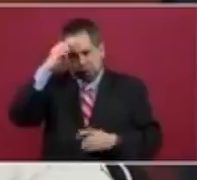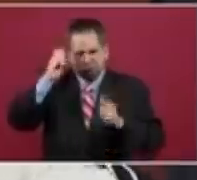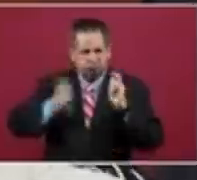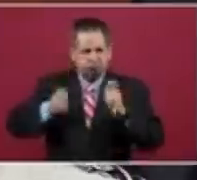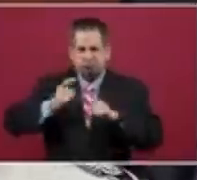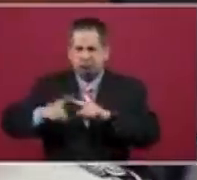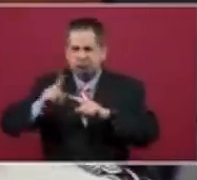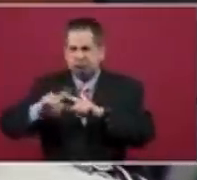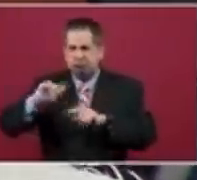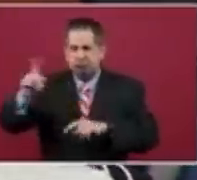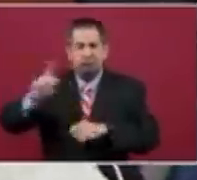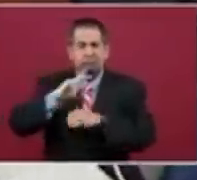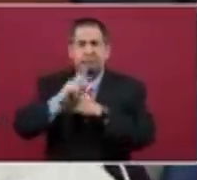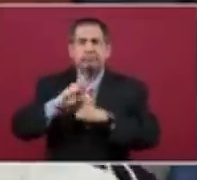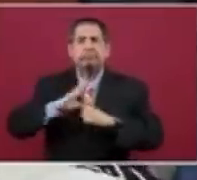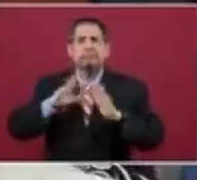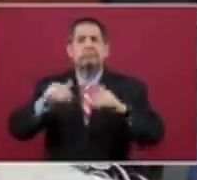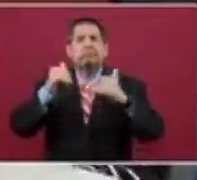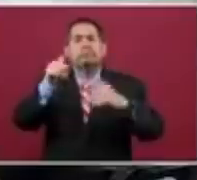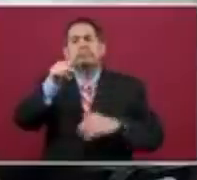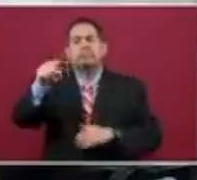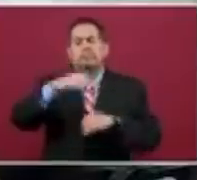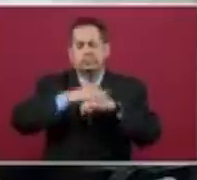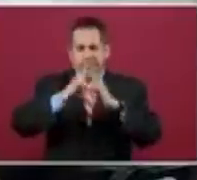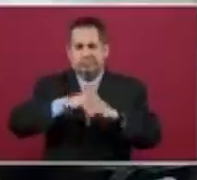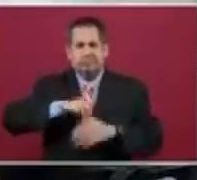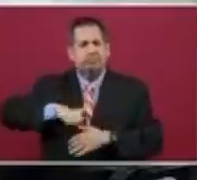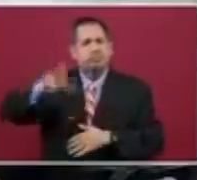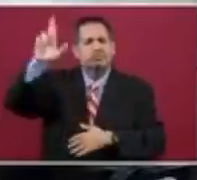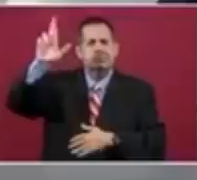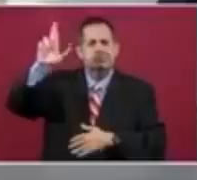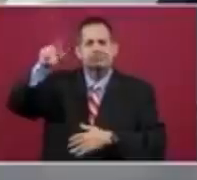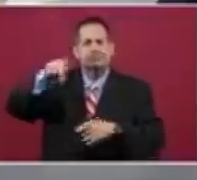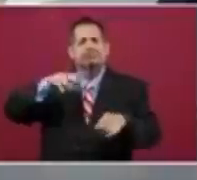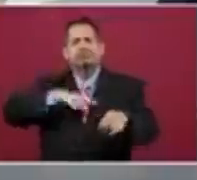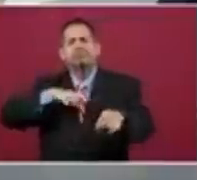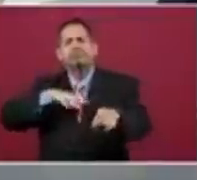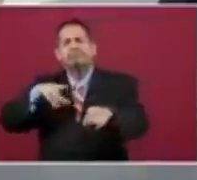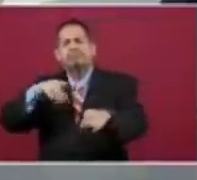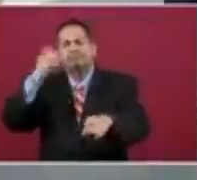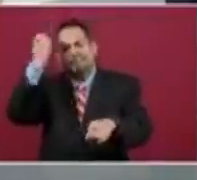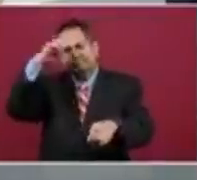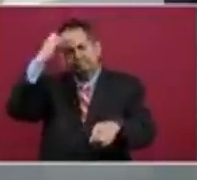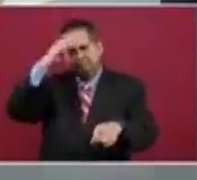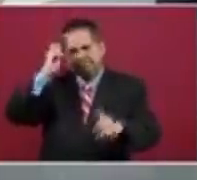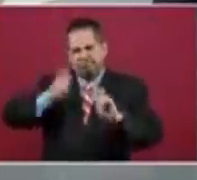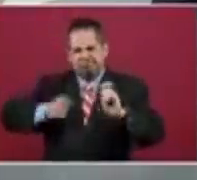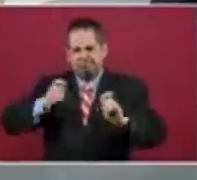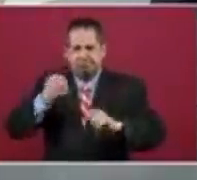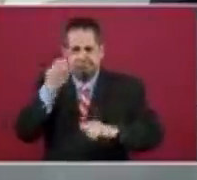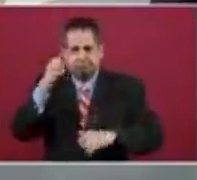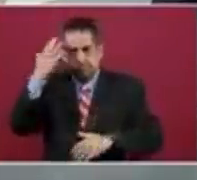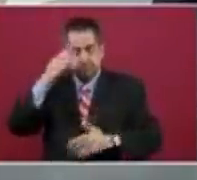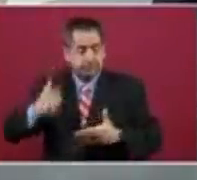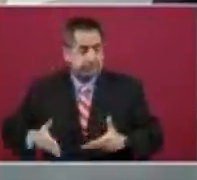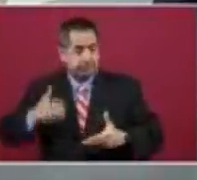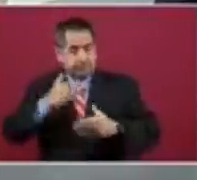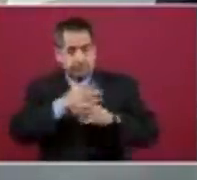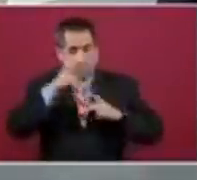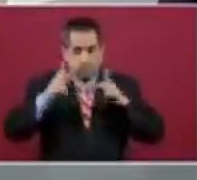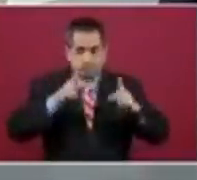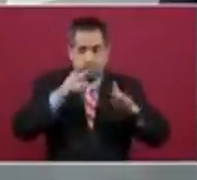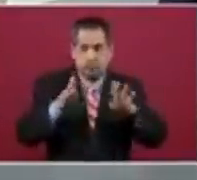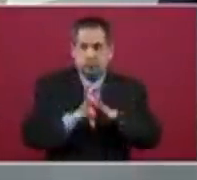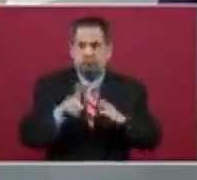diferentes países, se encuentran en la parte de atrás y por favor levantan su mano los expertos que nos acompañaron en una primera visita. Ellos tienen